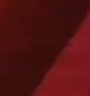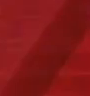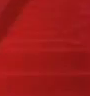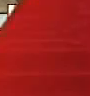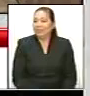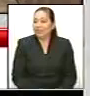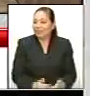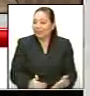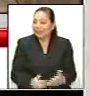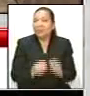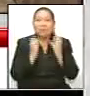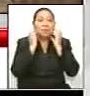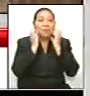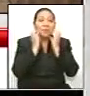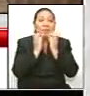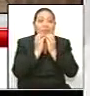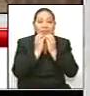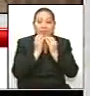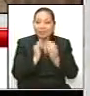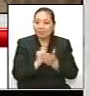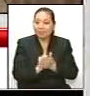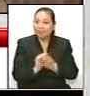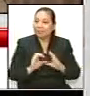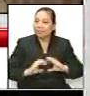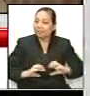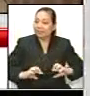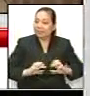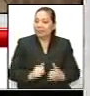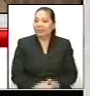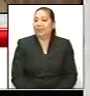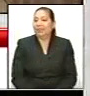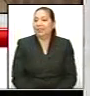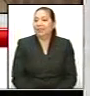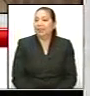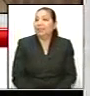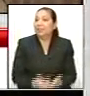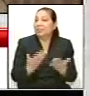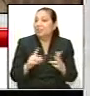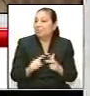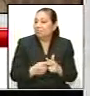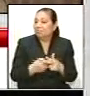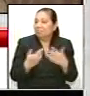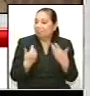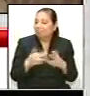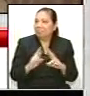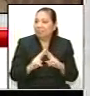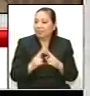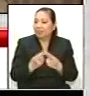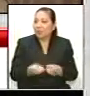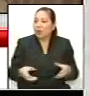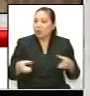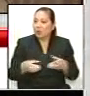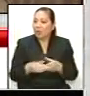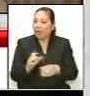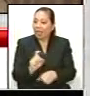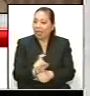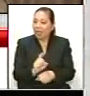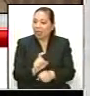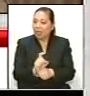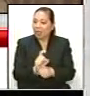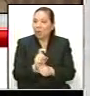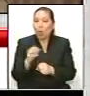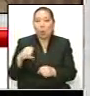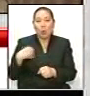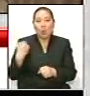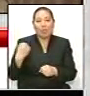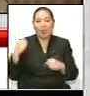trasladar hasta la Sala Miguel Grau Seminario, acá en el Palacio Legislativo, donde se ha dado inicio ya a la sesión de la Comisión de Educación,